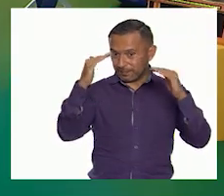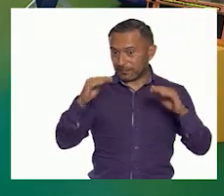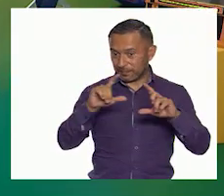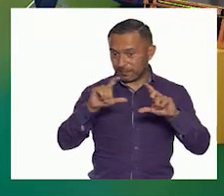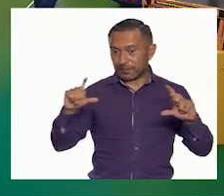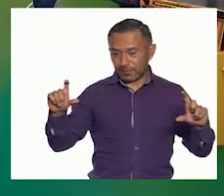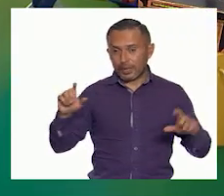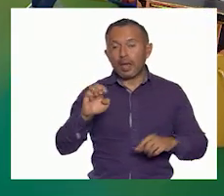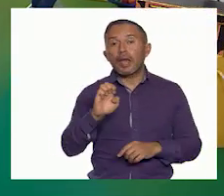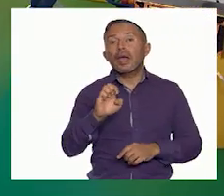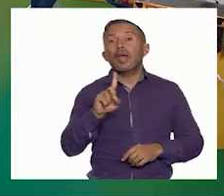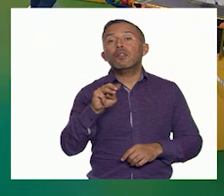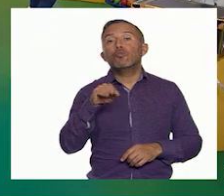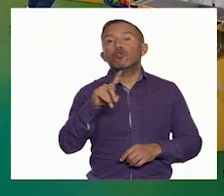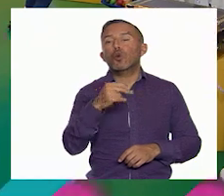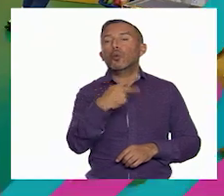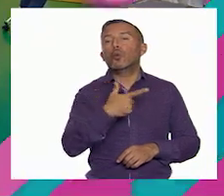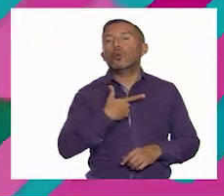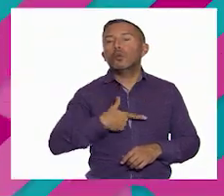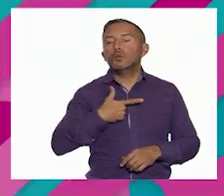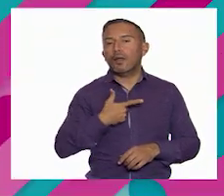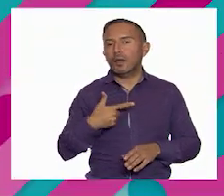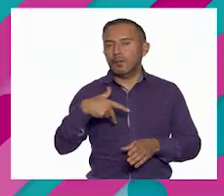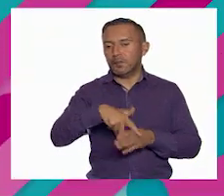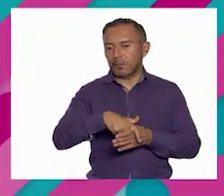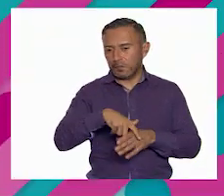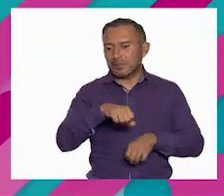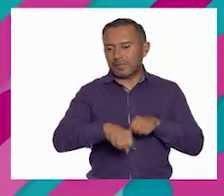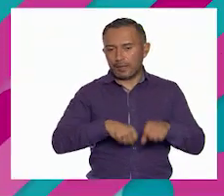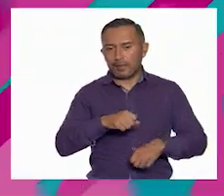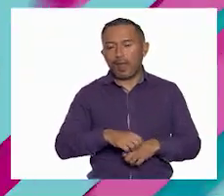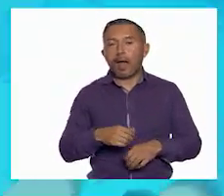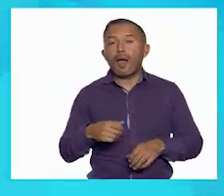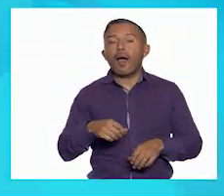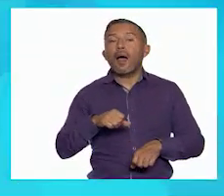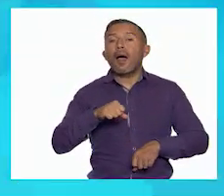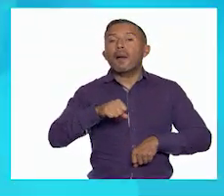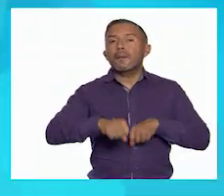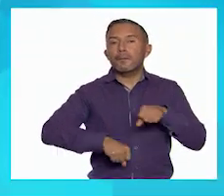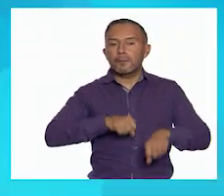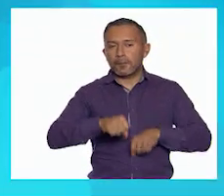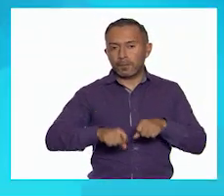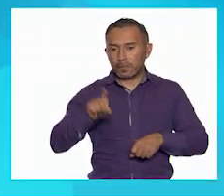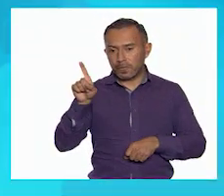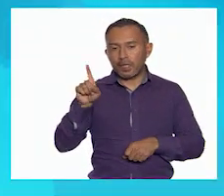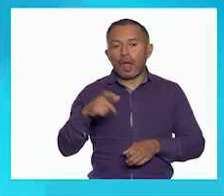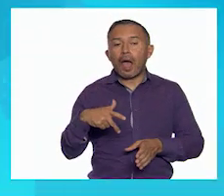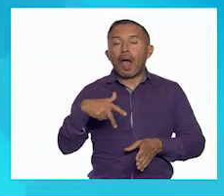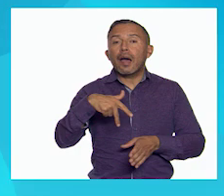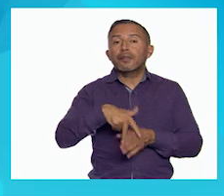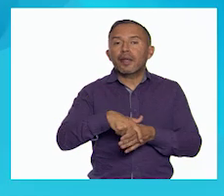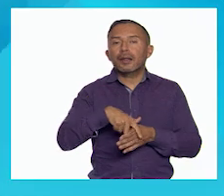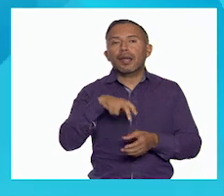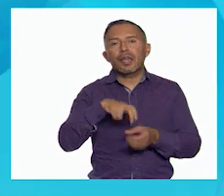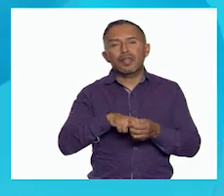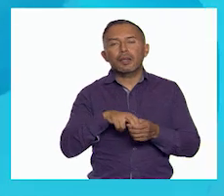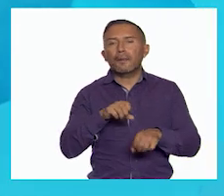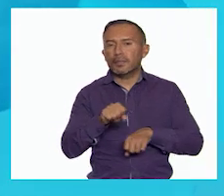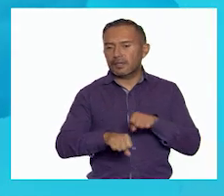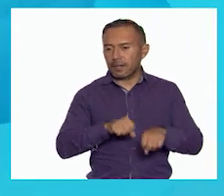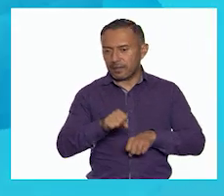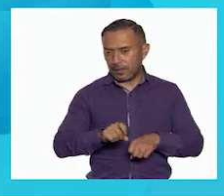gustaba andar en bicicleta? Escriban andar en bicicleta. Estas palabras las vas a poder escribir sin ningún problema.